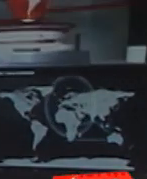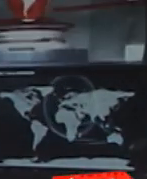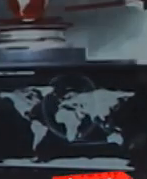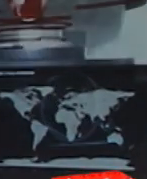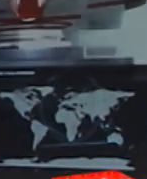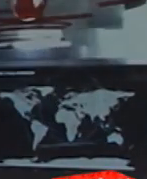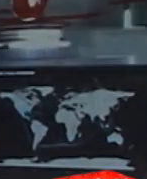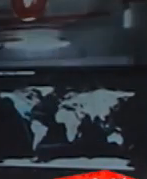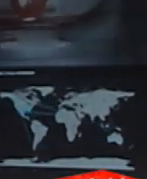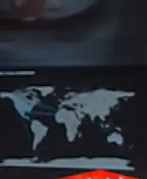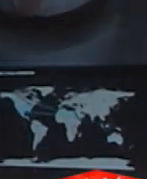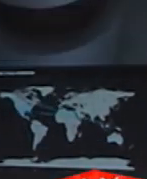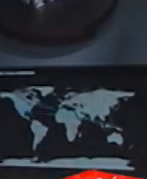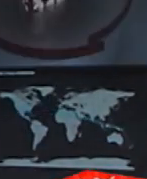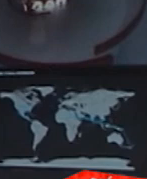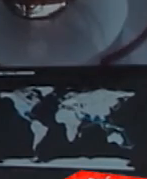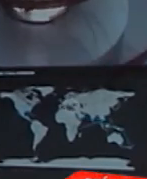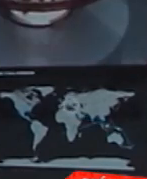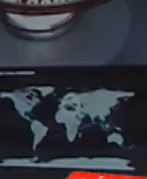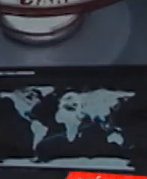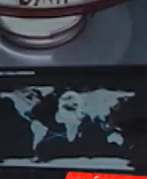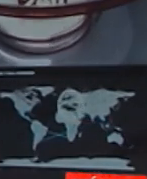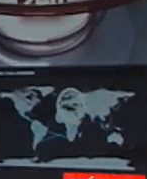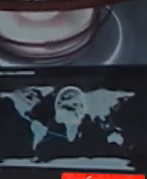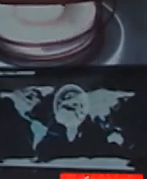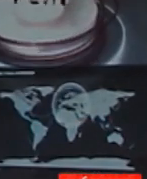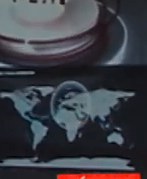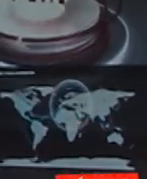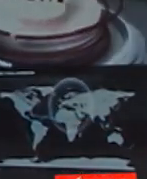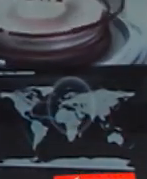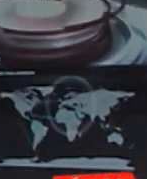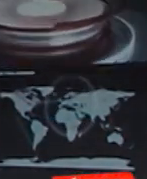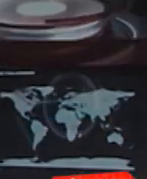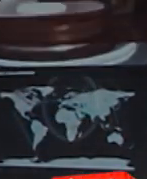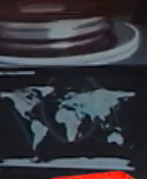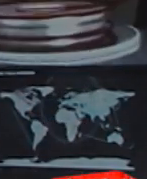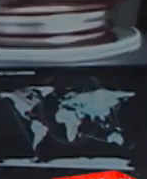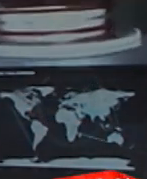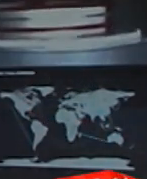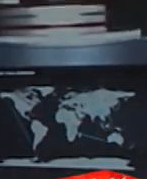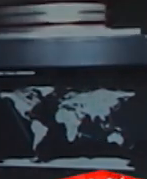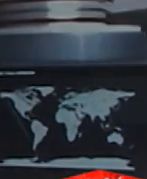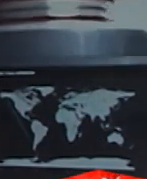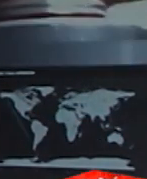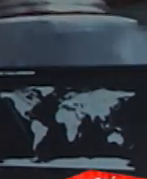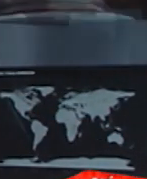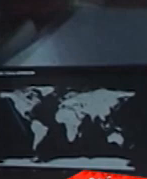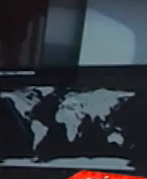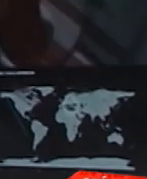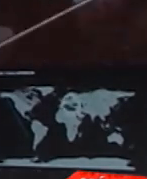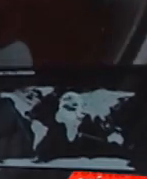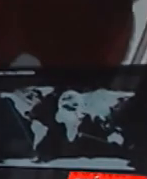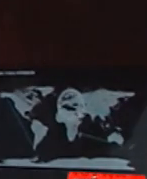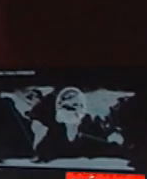y las comunidades autónomas podrán hacer uso de la residencia de ancianos privadas son algunas de las medidas que ha anunciado